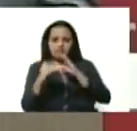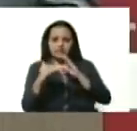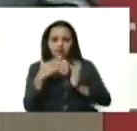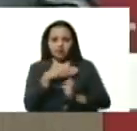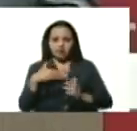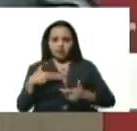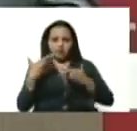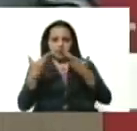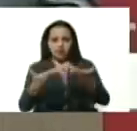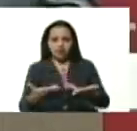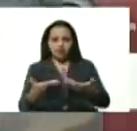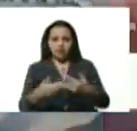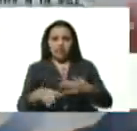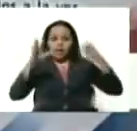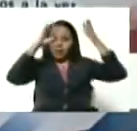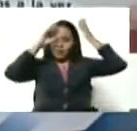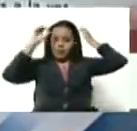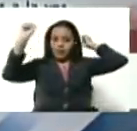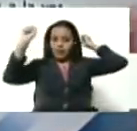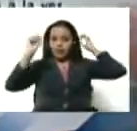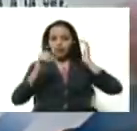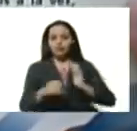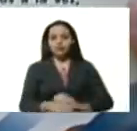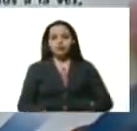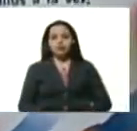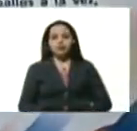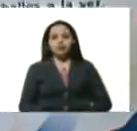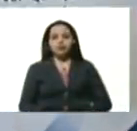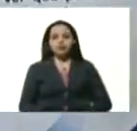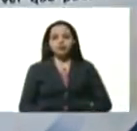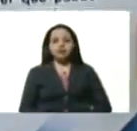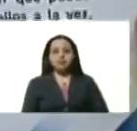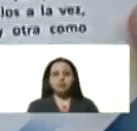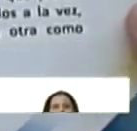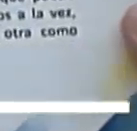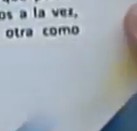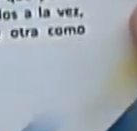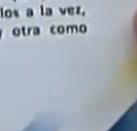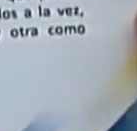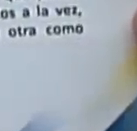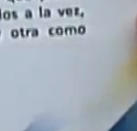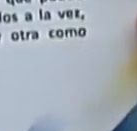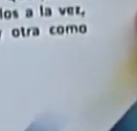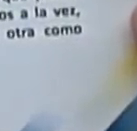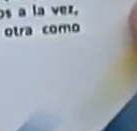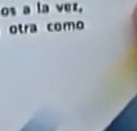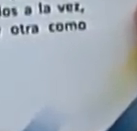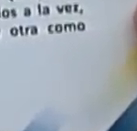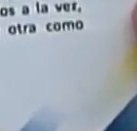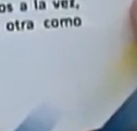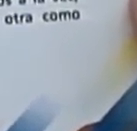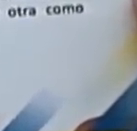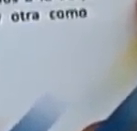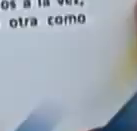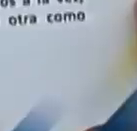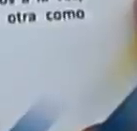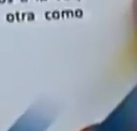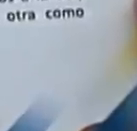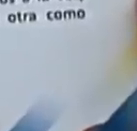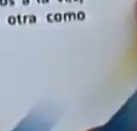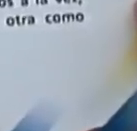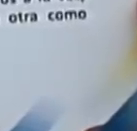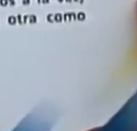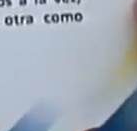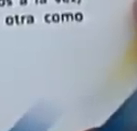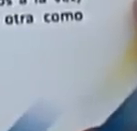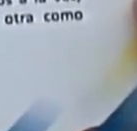señor embajador de el Reino de España en Venezuela. Un